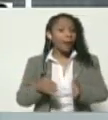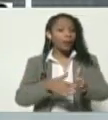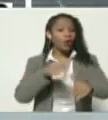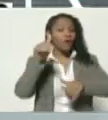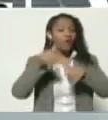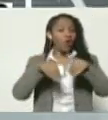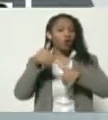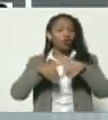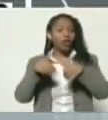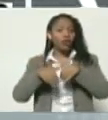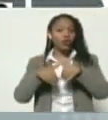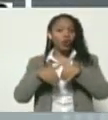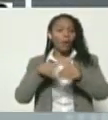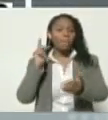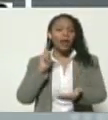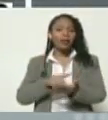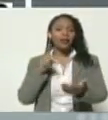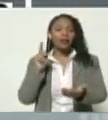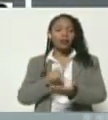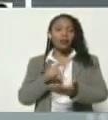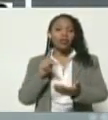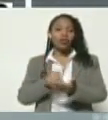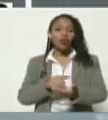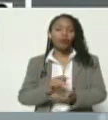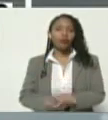voto, la participación,